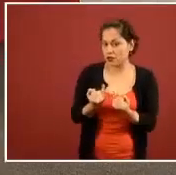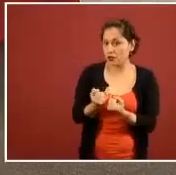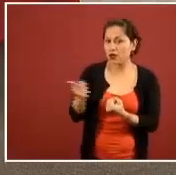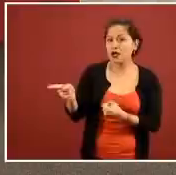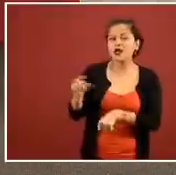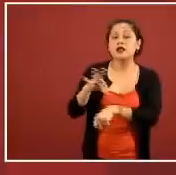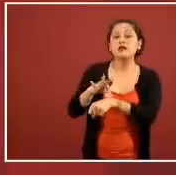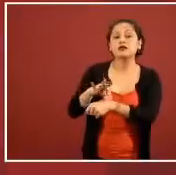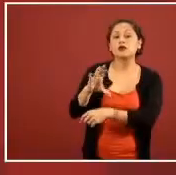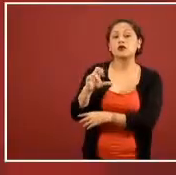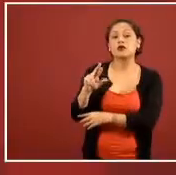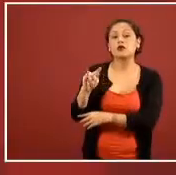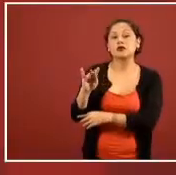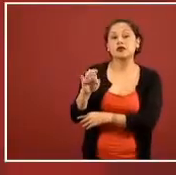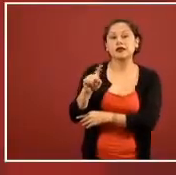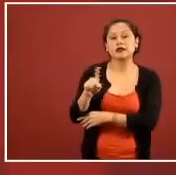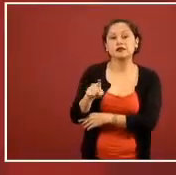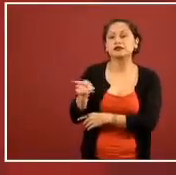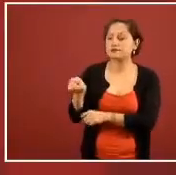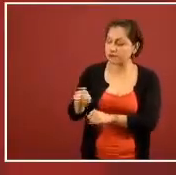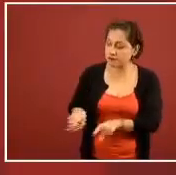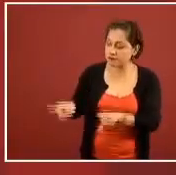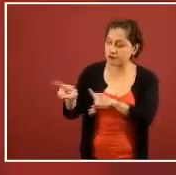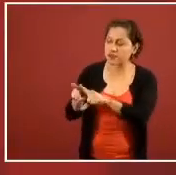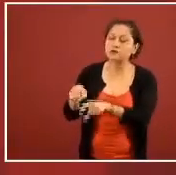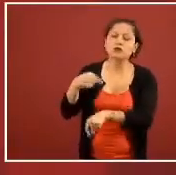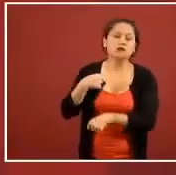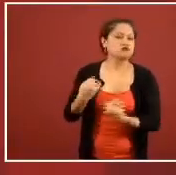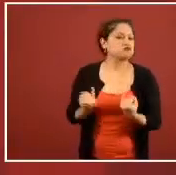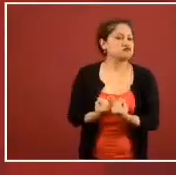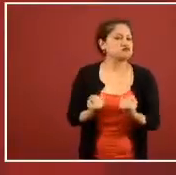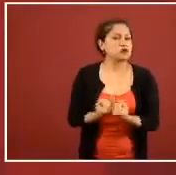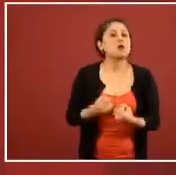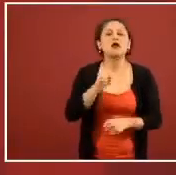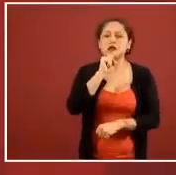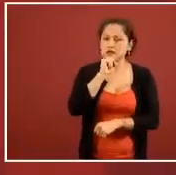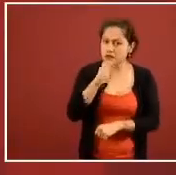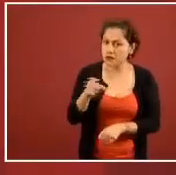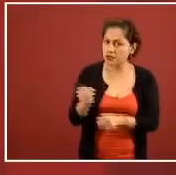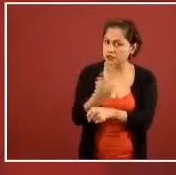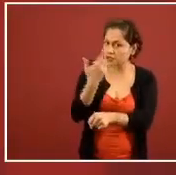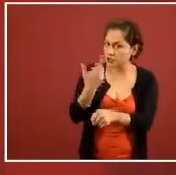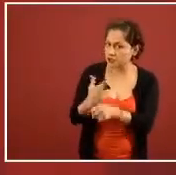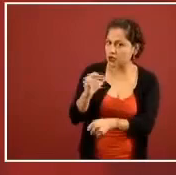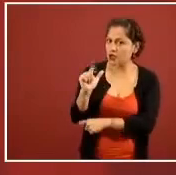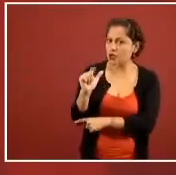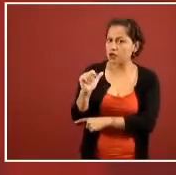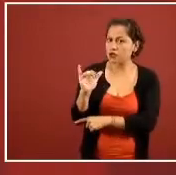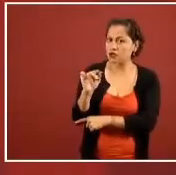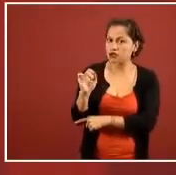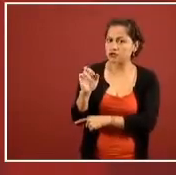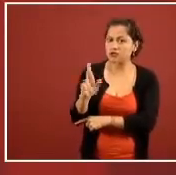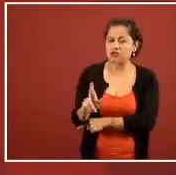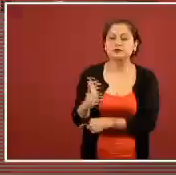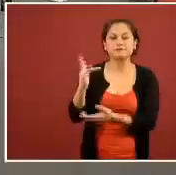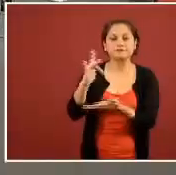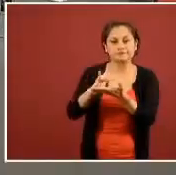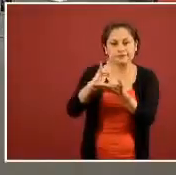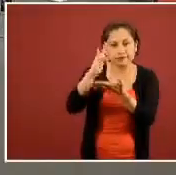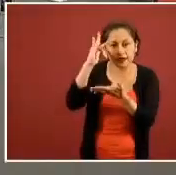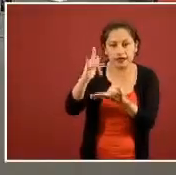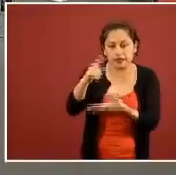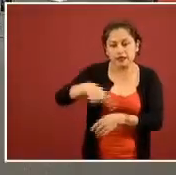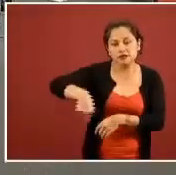directa, personal, y lo digo también a nombre del propio doctor Alcocer. Agradecimiento a ustedes, comunicadoras y